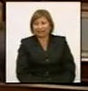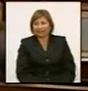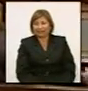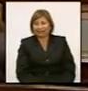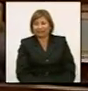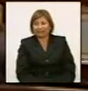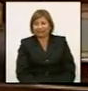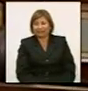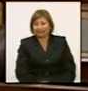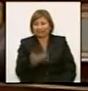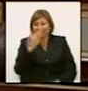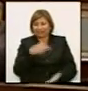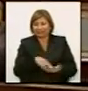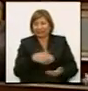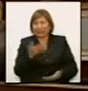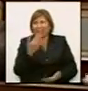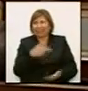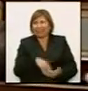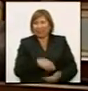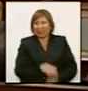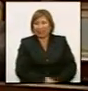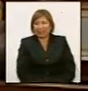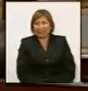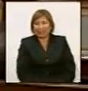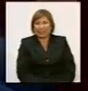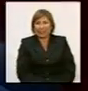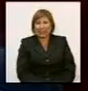¡Párate, Pepe!